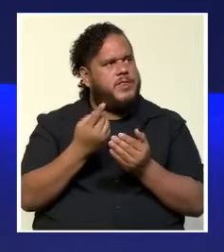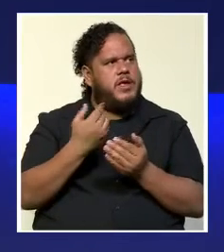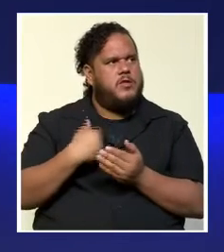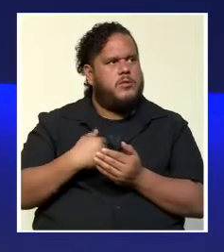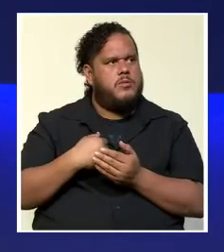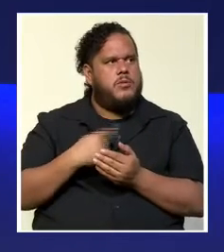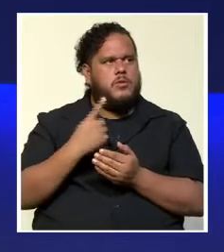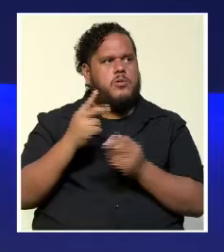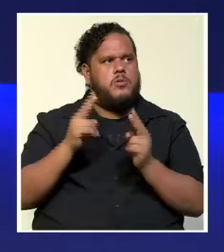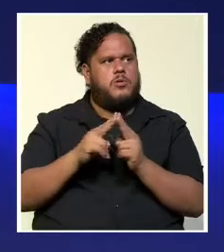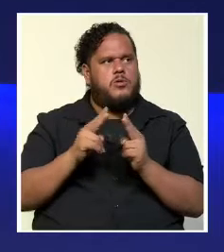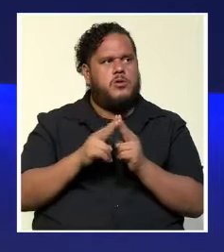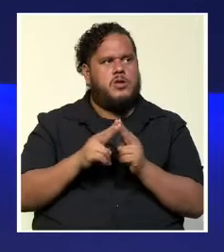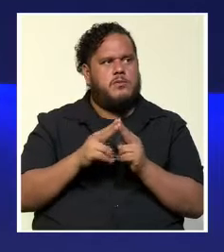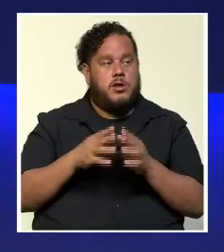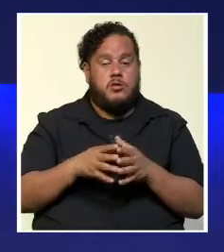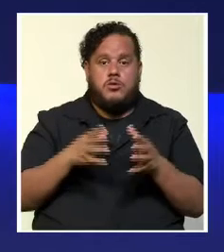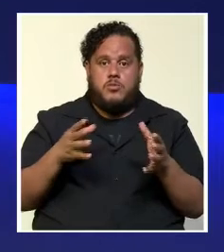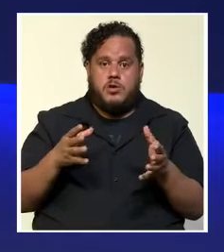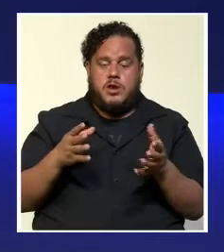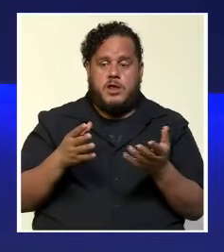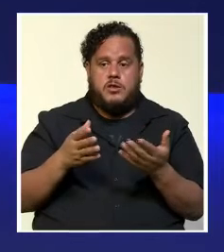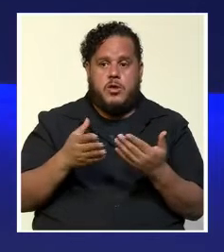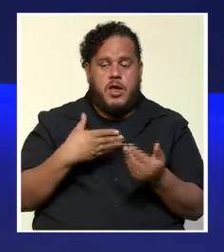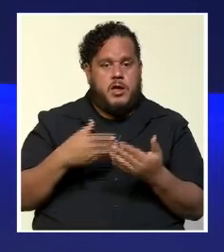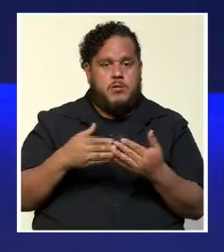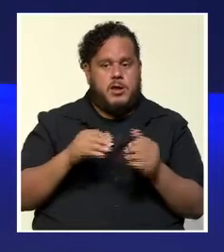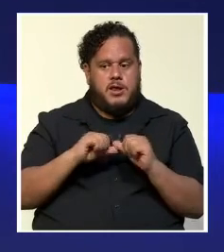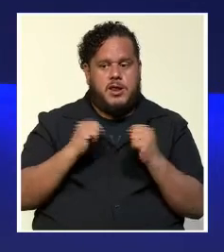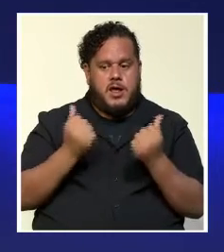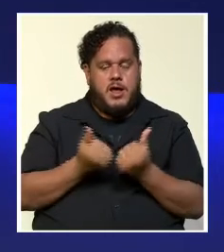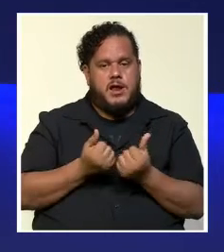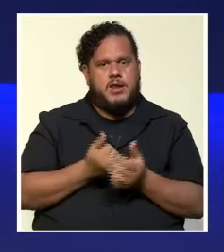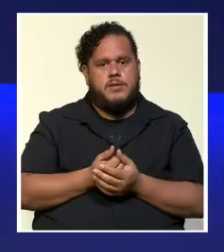un conocimiento enorme en cualquier área,